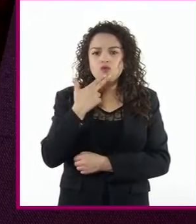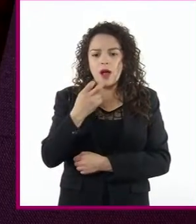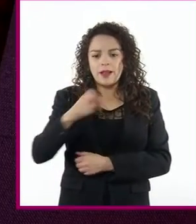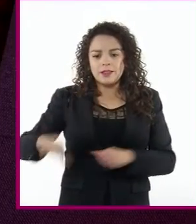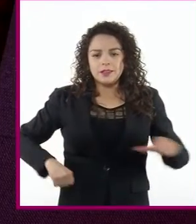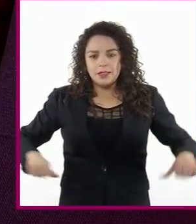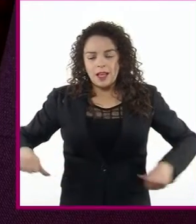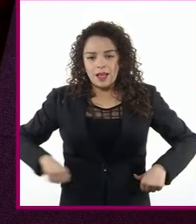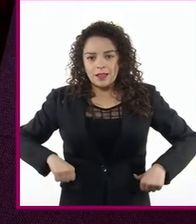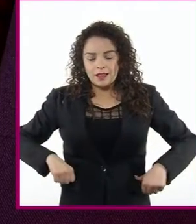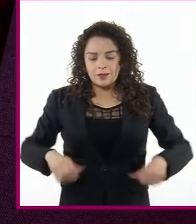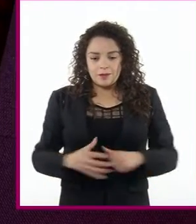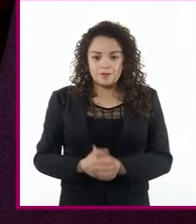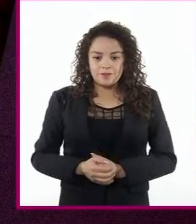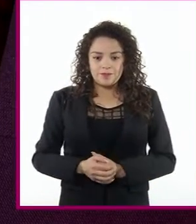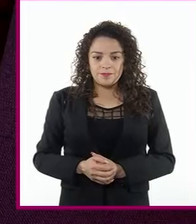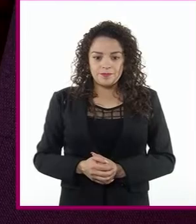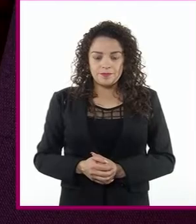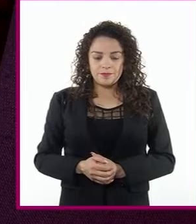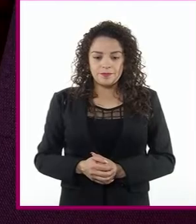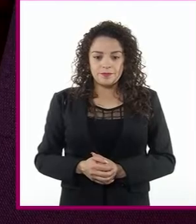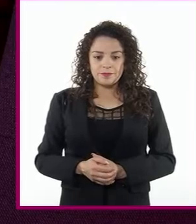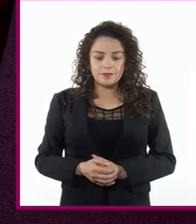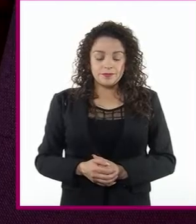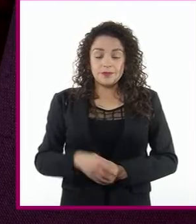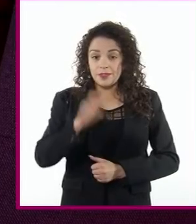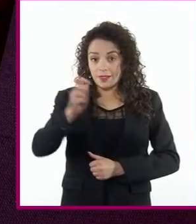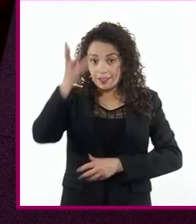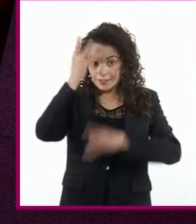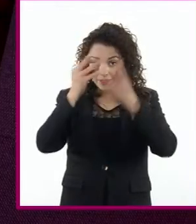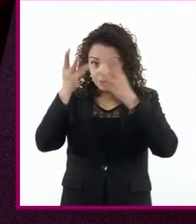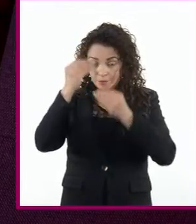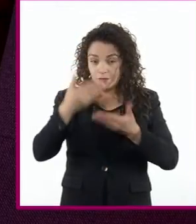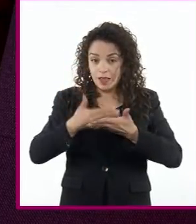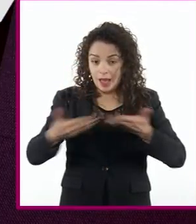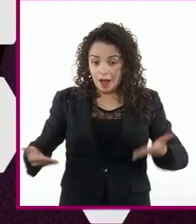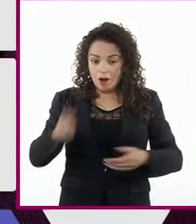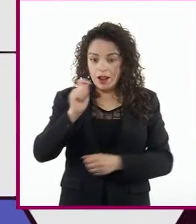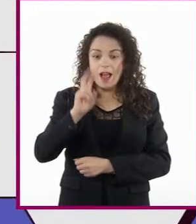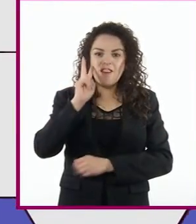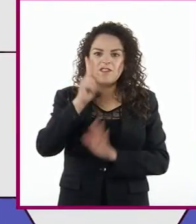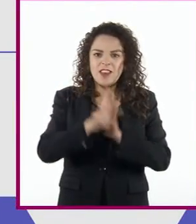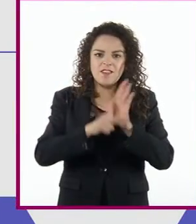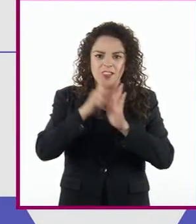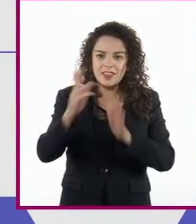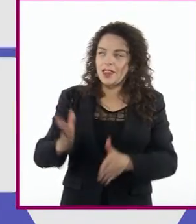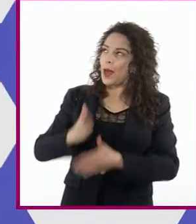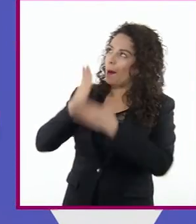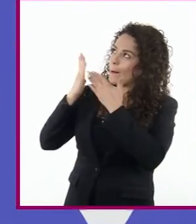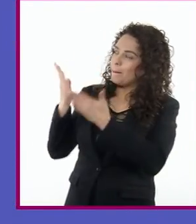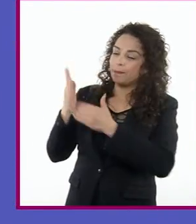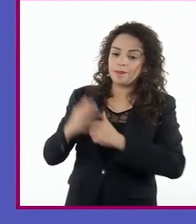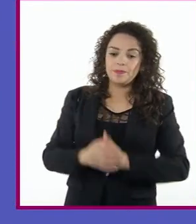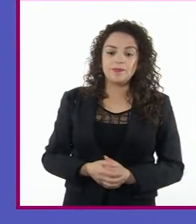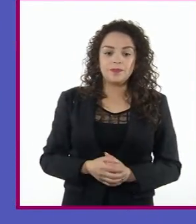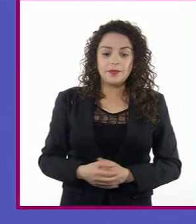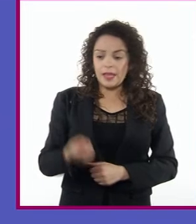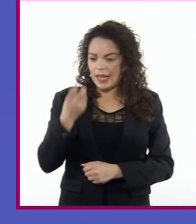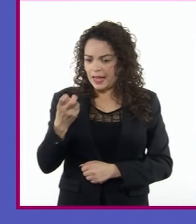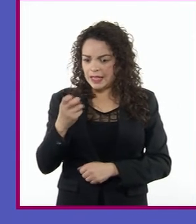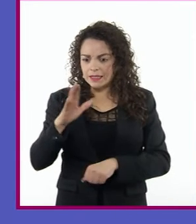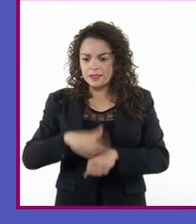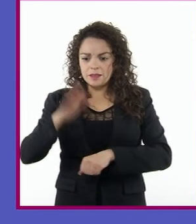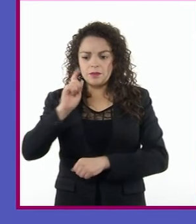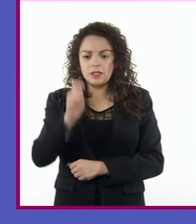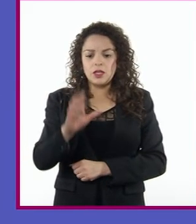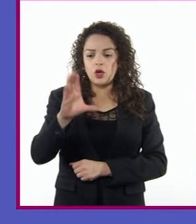Para reafirmar lo que hemos visto, les invito a ver el siguiente video. Esto y mucho más es